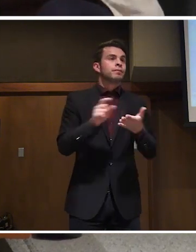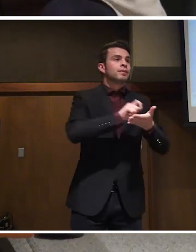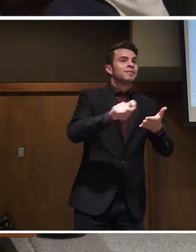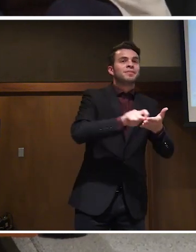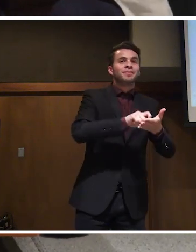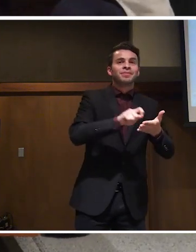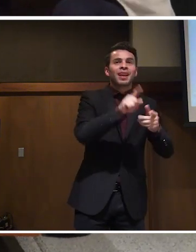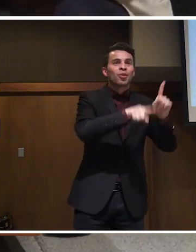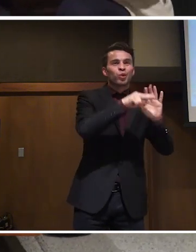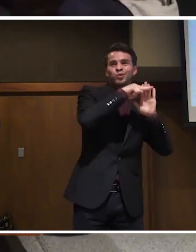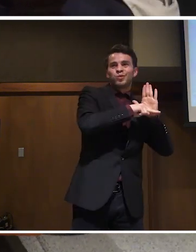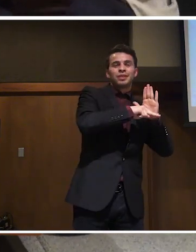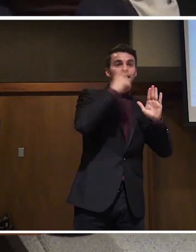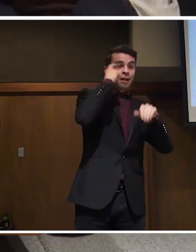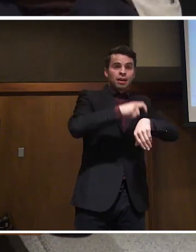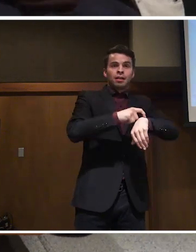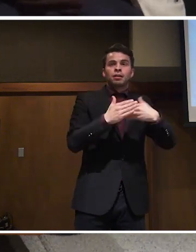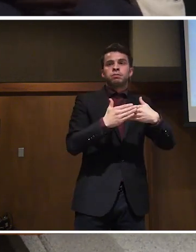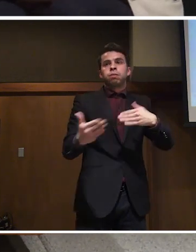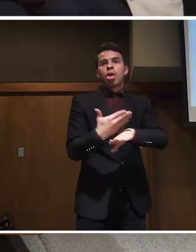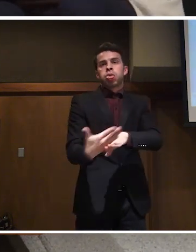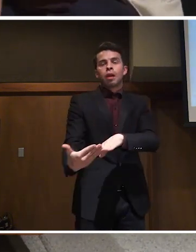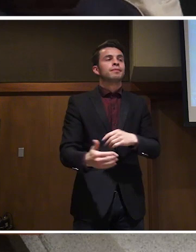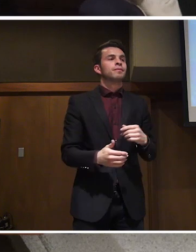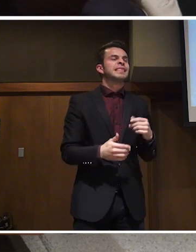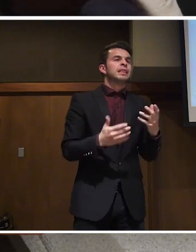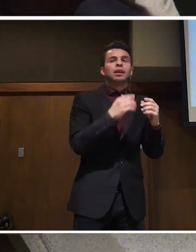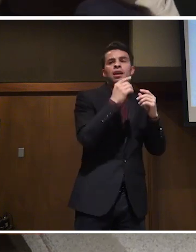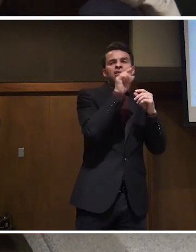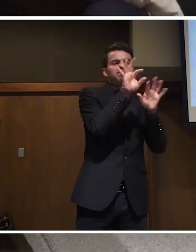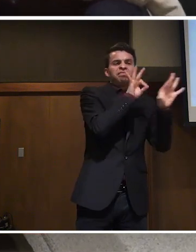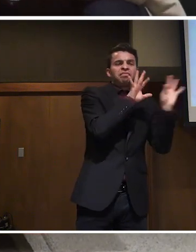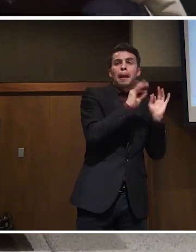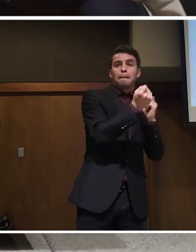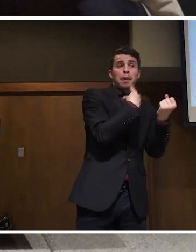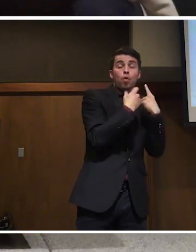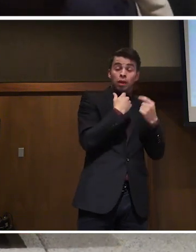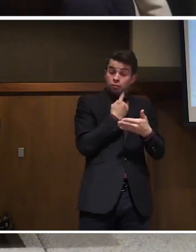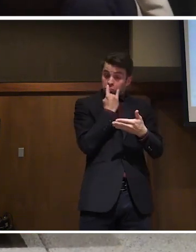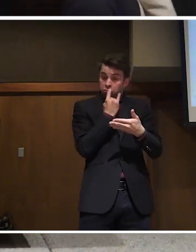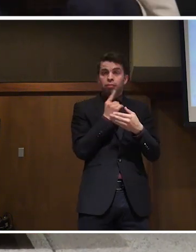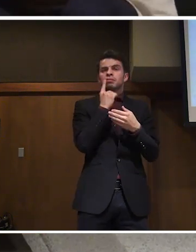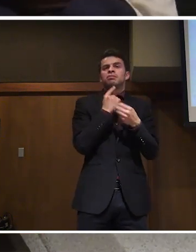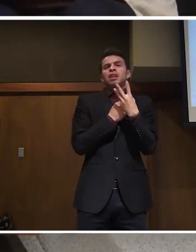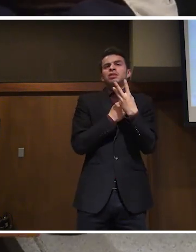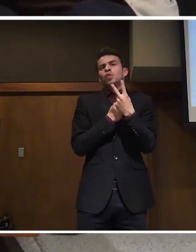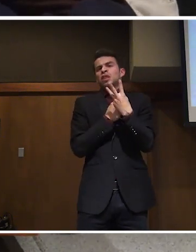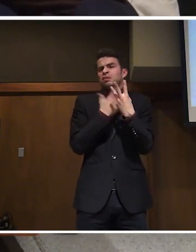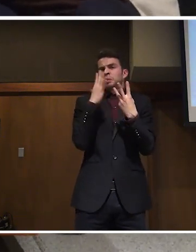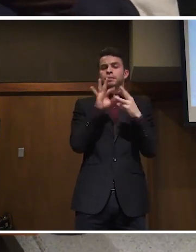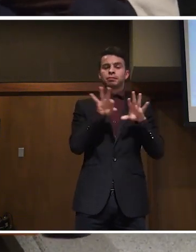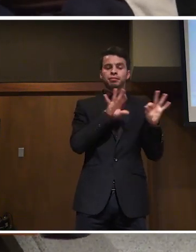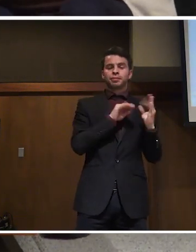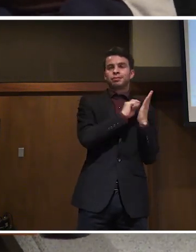cuenta lo avanzado de la hora, vamos a escoger 2 o 3 que me parecen a mí particularmente